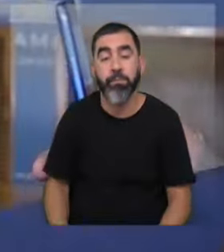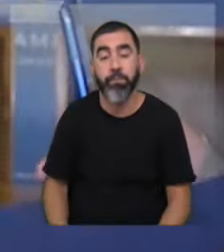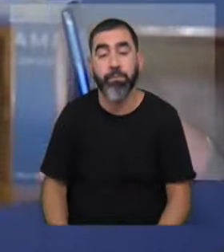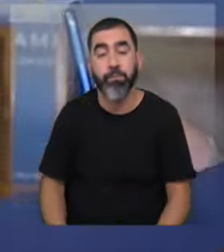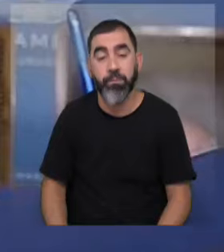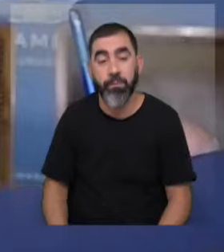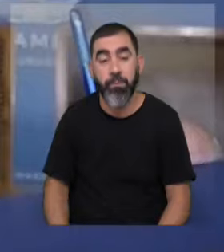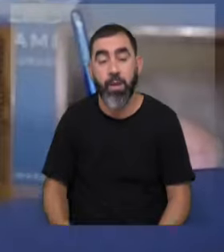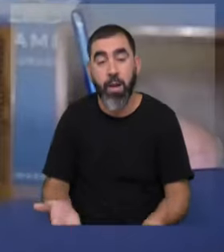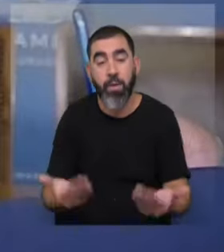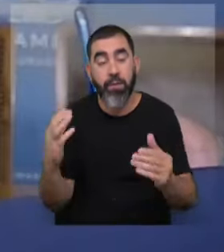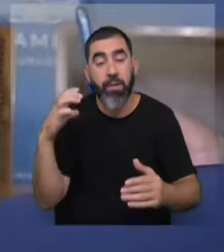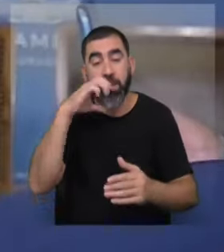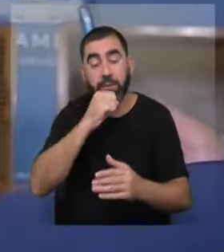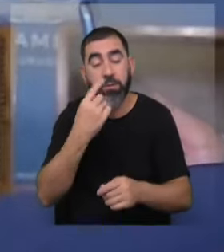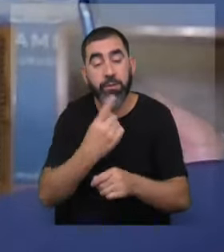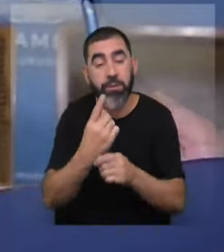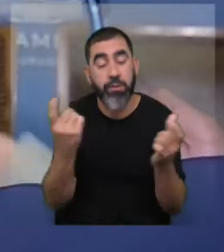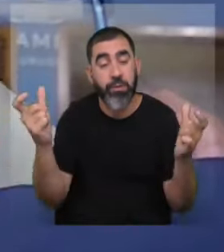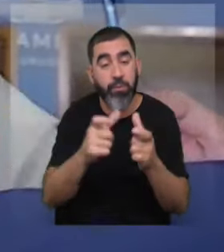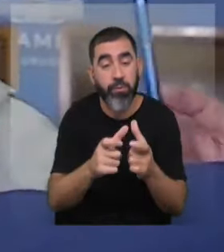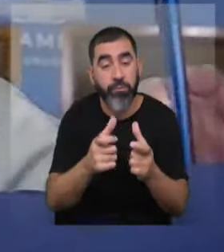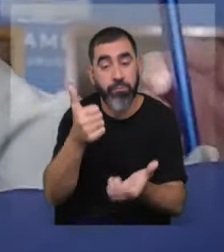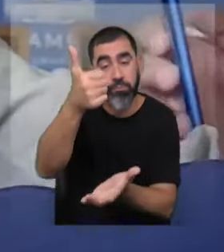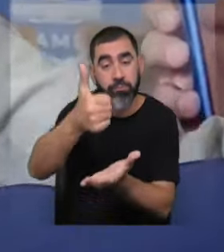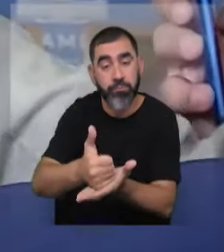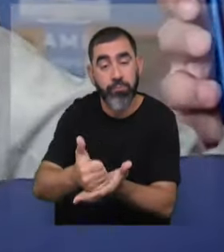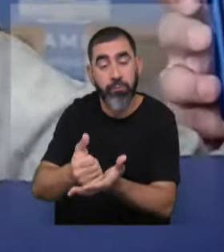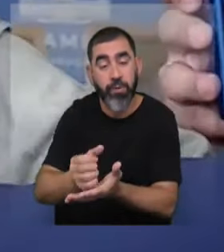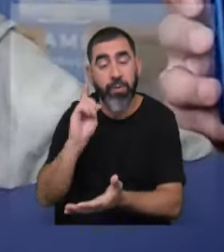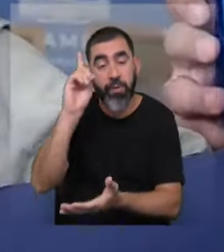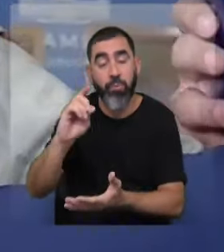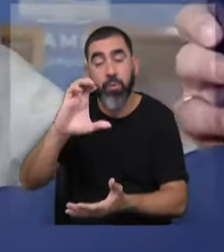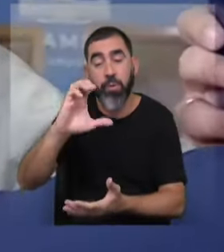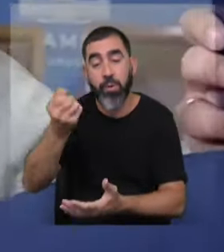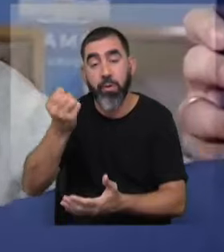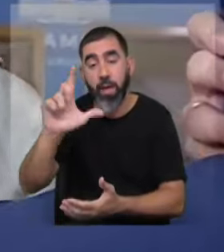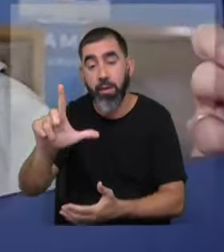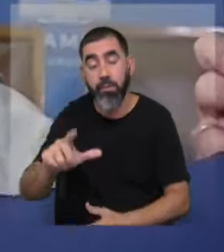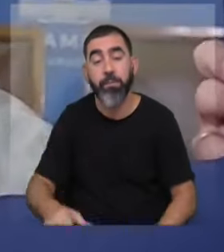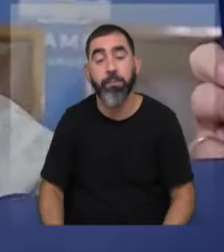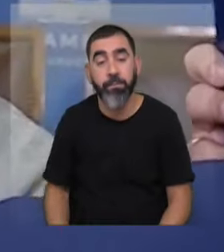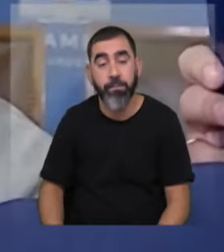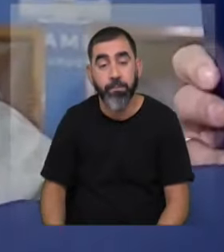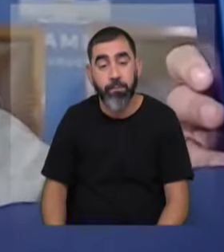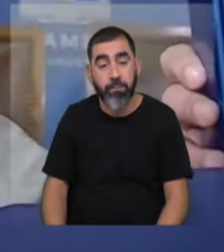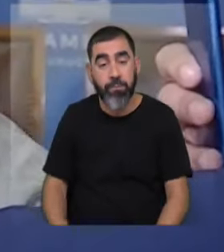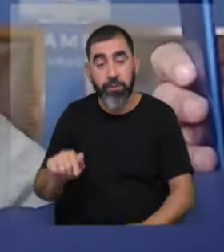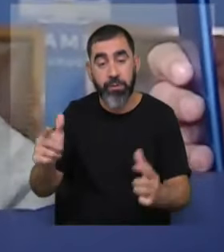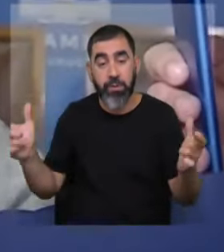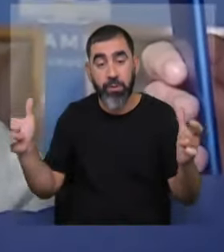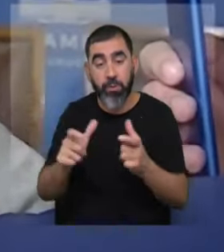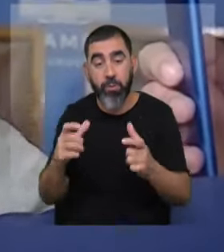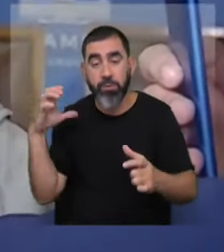Se levantó el secreto de la primera sesión en la que compareció el señor diputado Cal. Esta sesión había sido